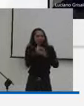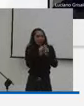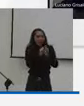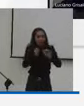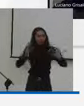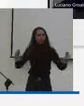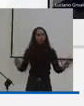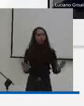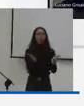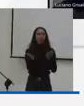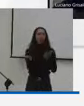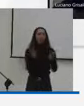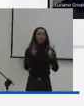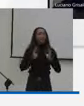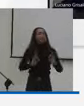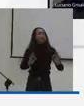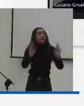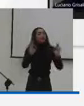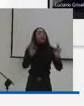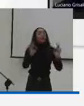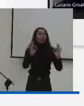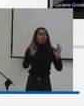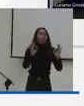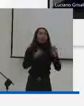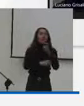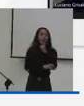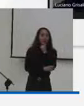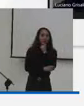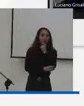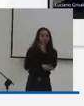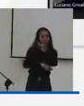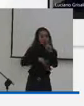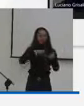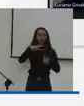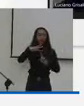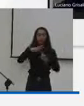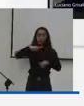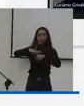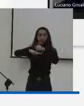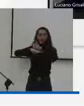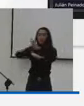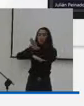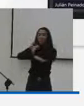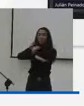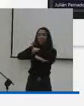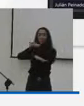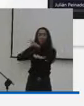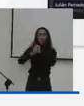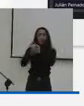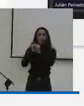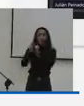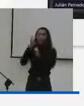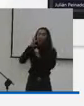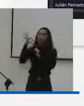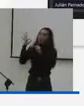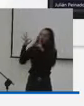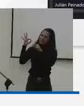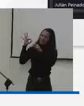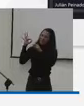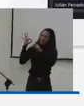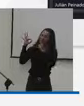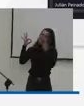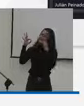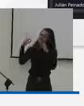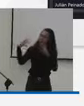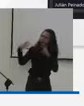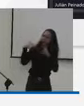amplio, lleno de oportunidades. Y también reconocer al señor ministro del deporte porque de la mano de él creamos